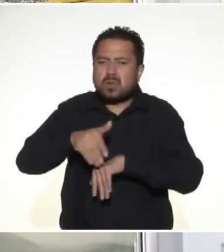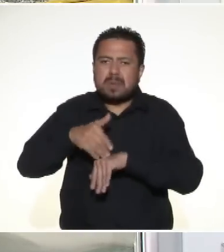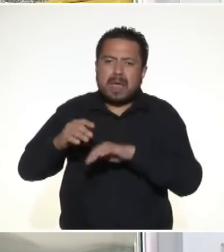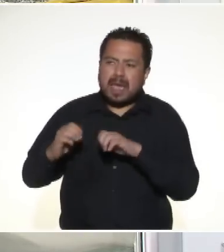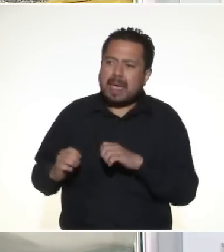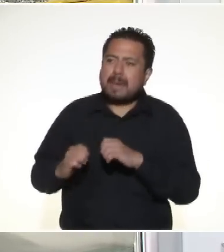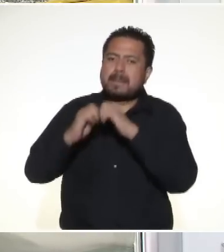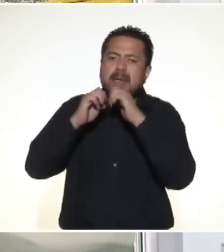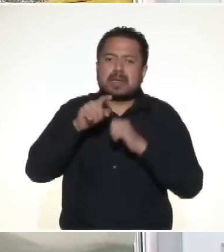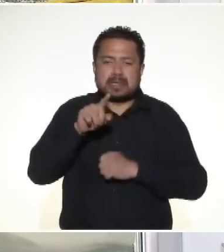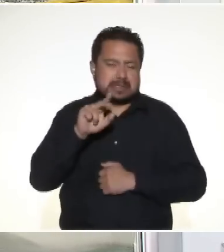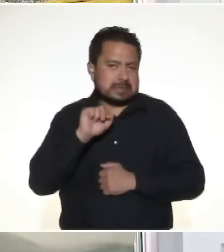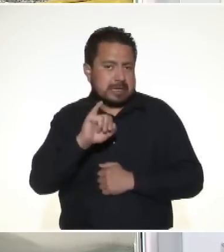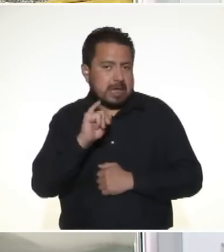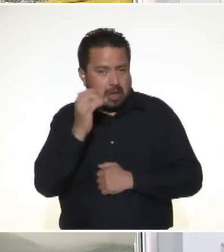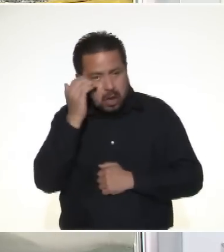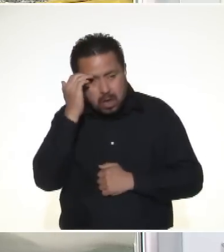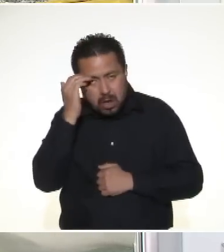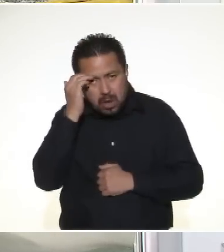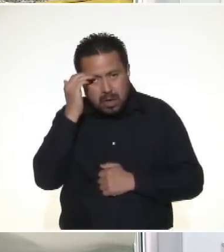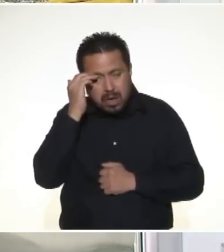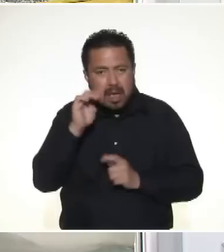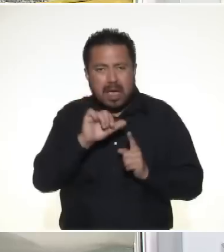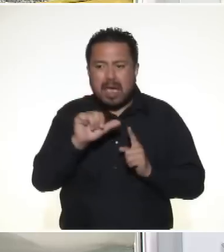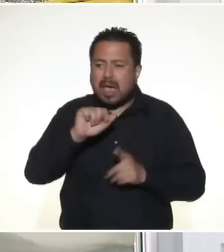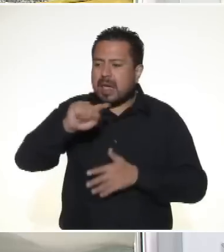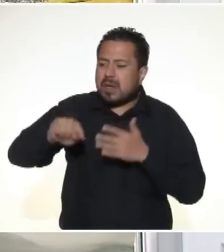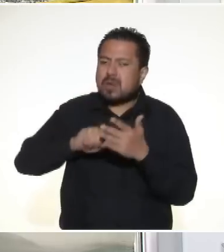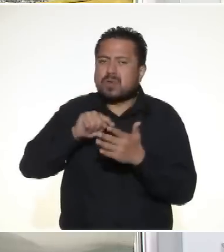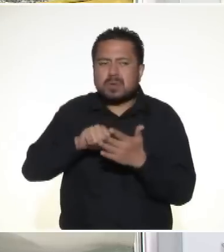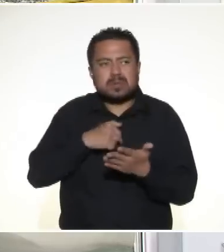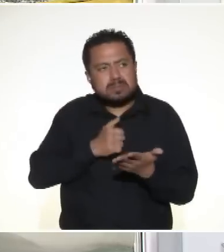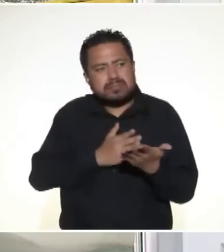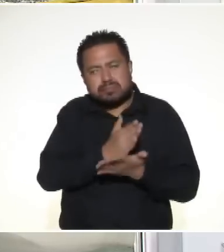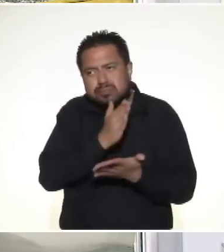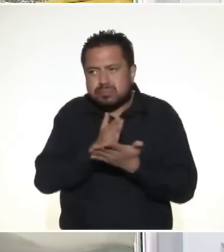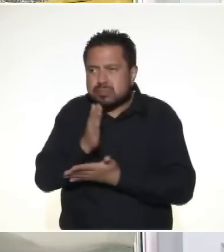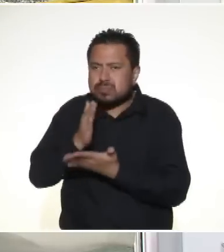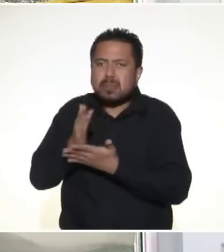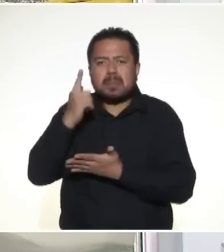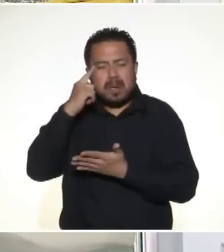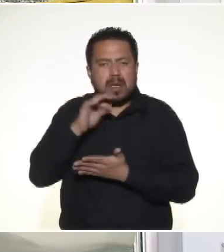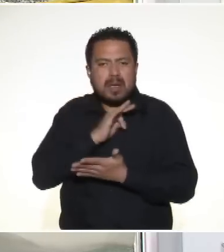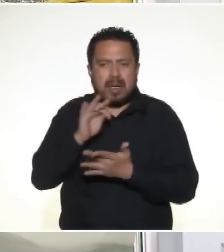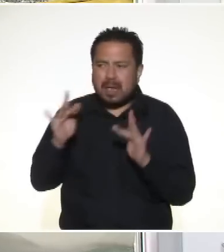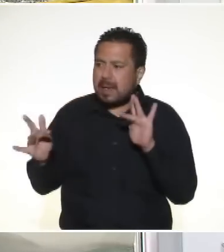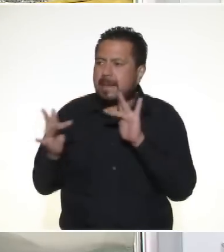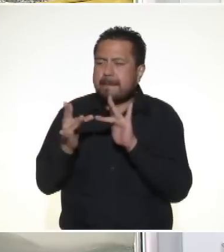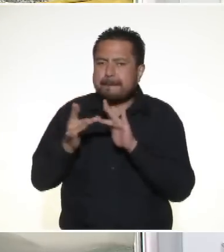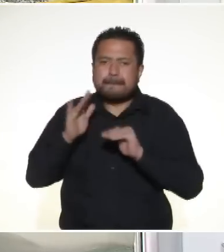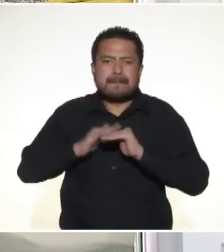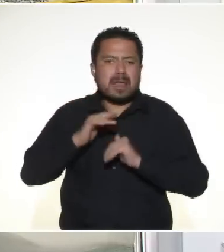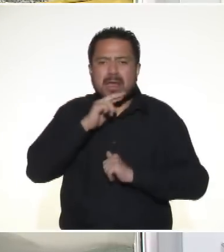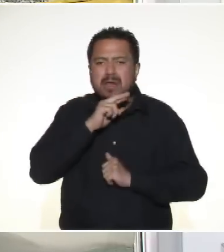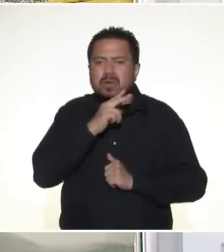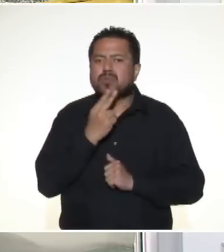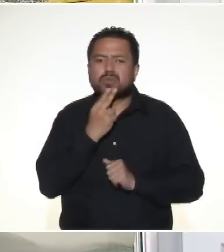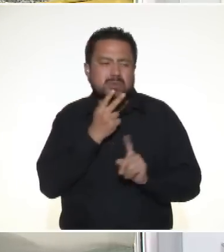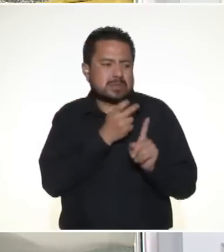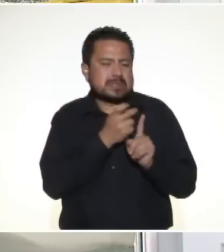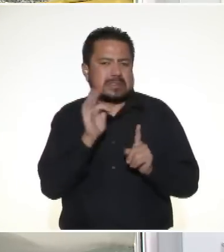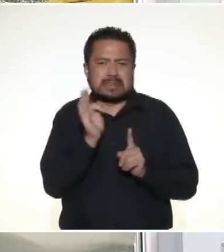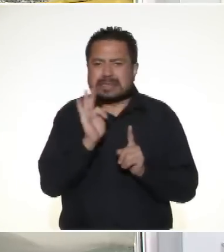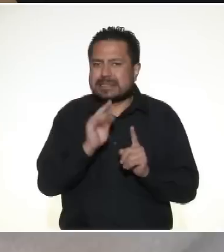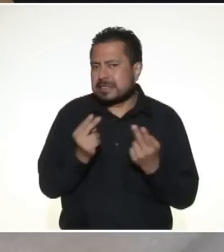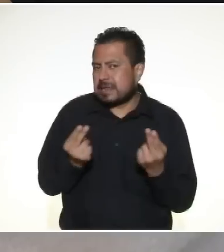emergencia, si es que no se conocen, a la zona donde nosotros vamos para que podamos tenerlos ahí a la mano y hacer uso de ellos en caso de que